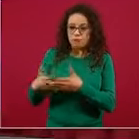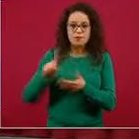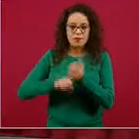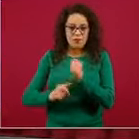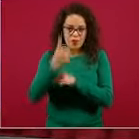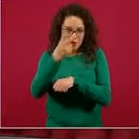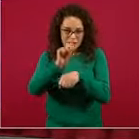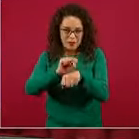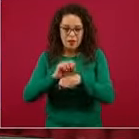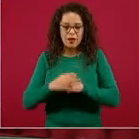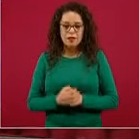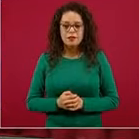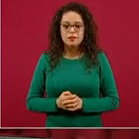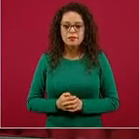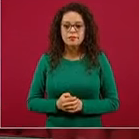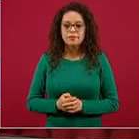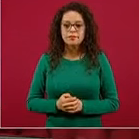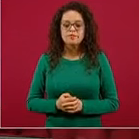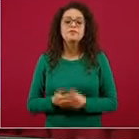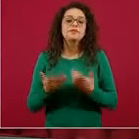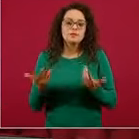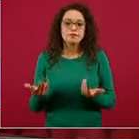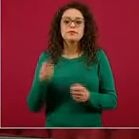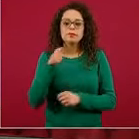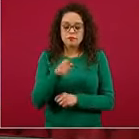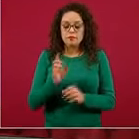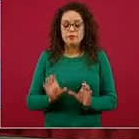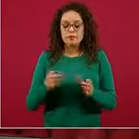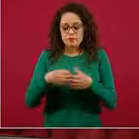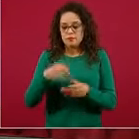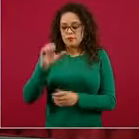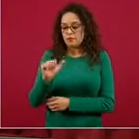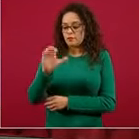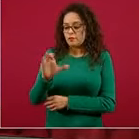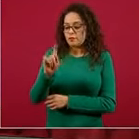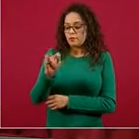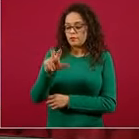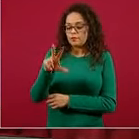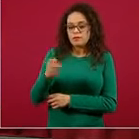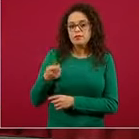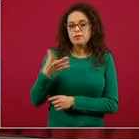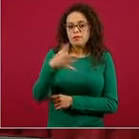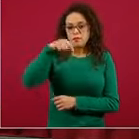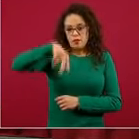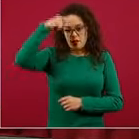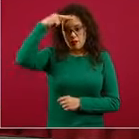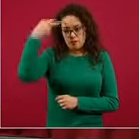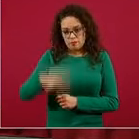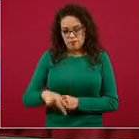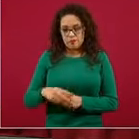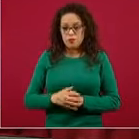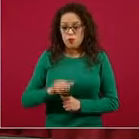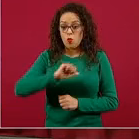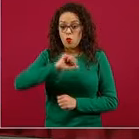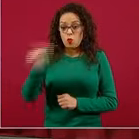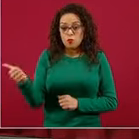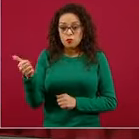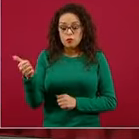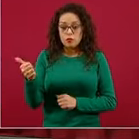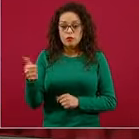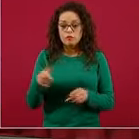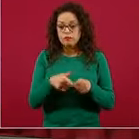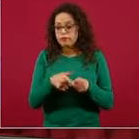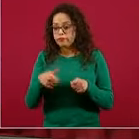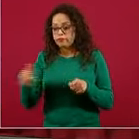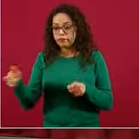semanas, pues entonces se conforman como la epidemia activa para México. Los demás casos están, digamos, ya en